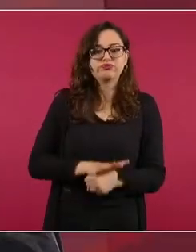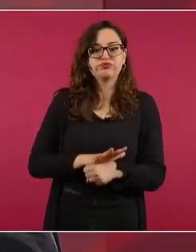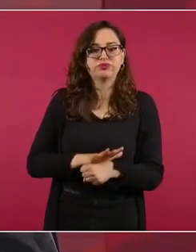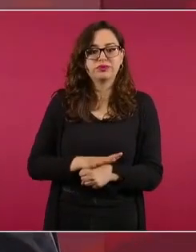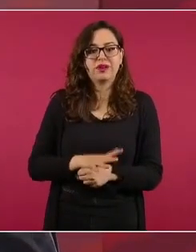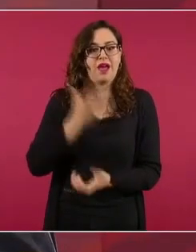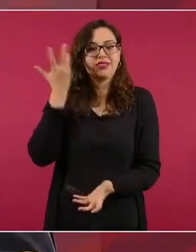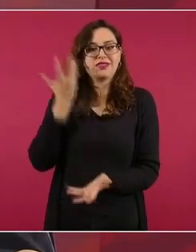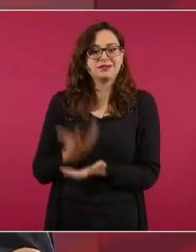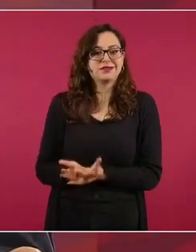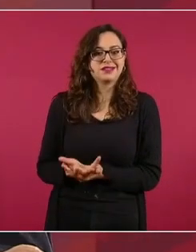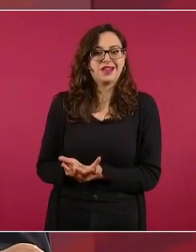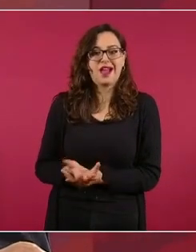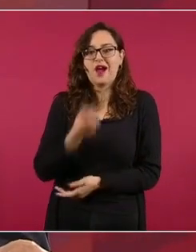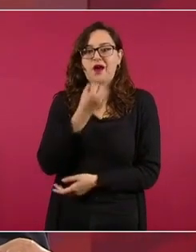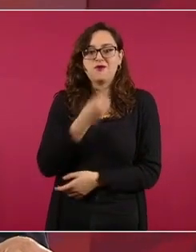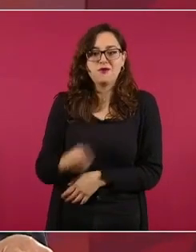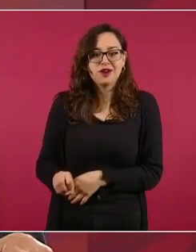y tuve que esperar